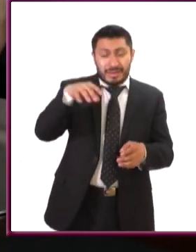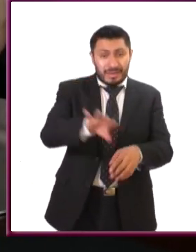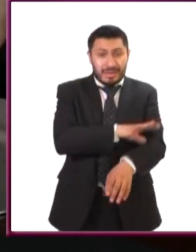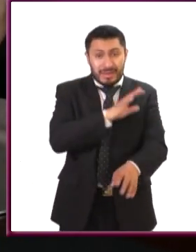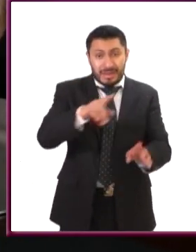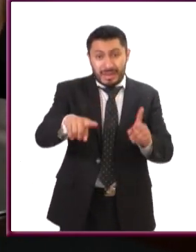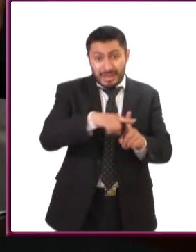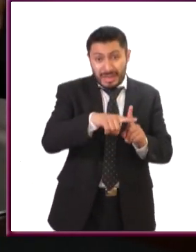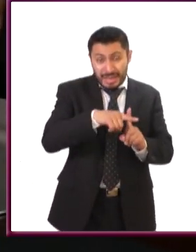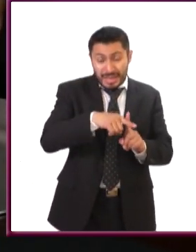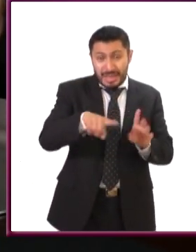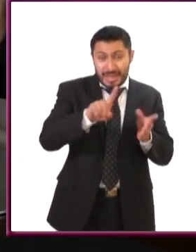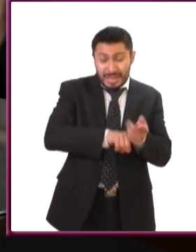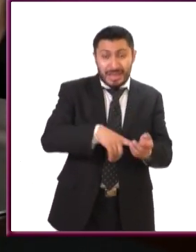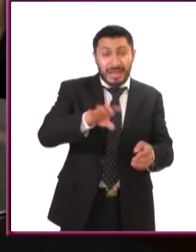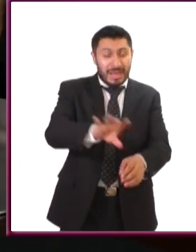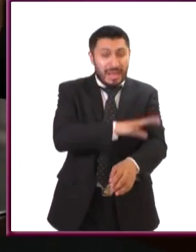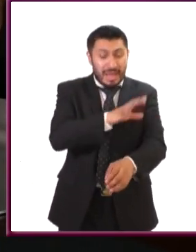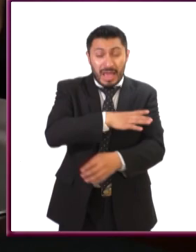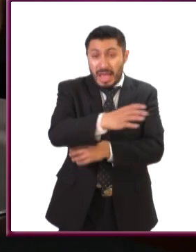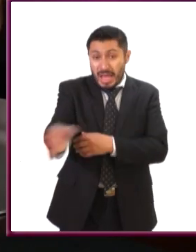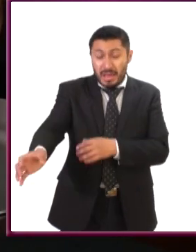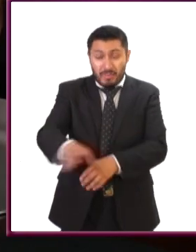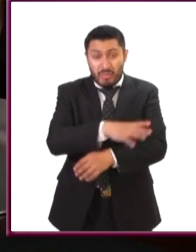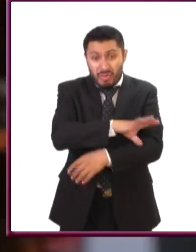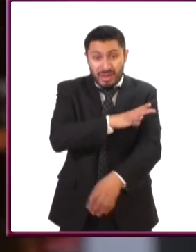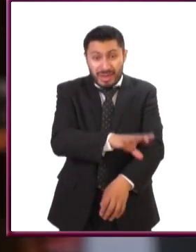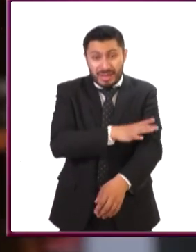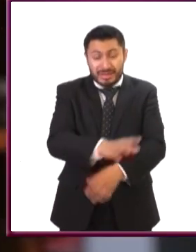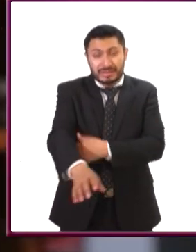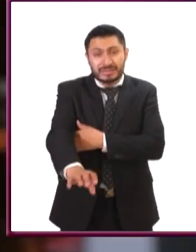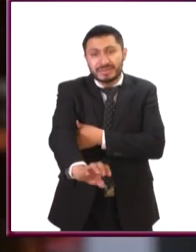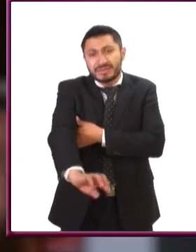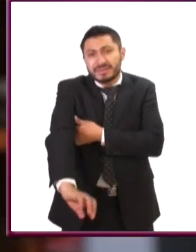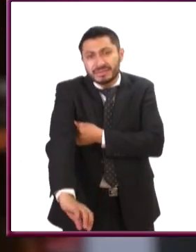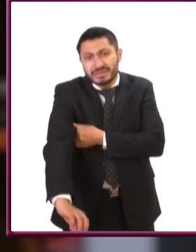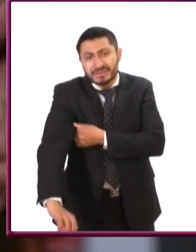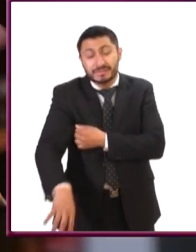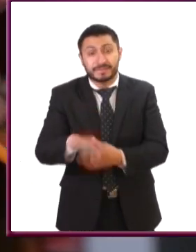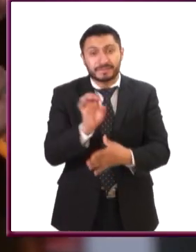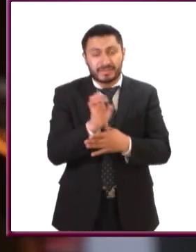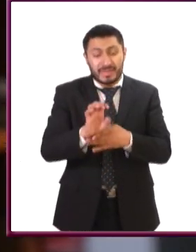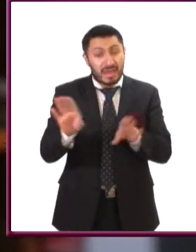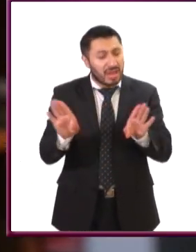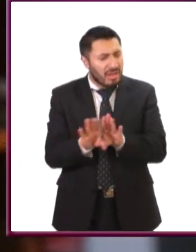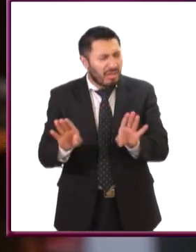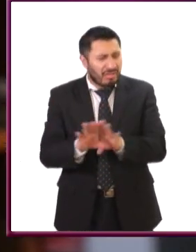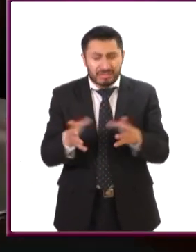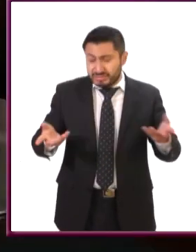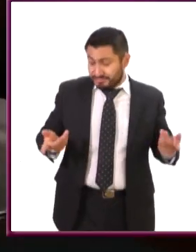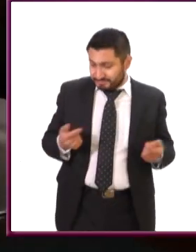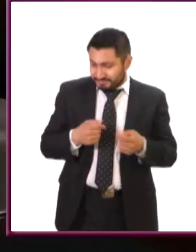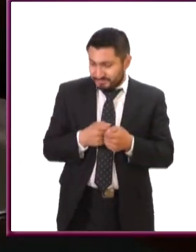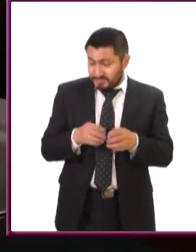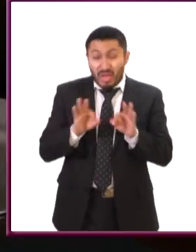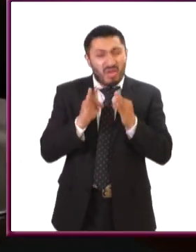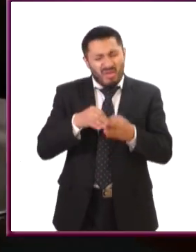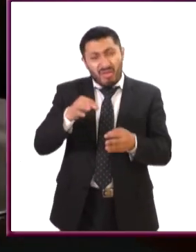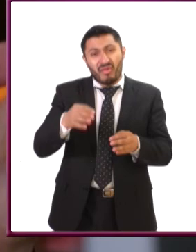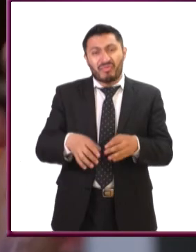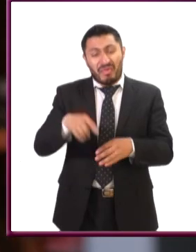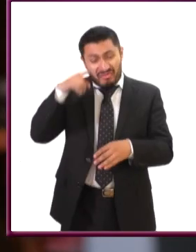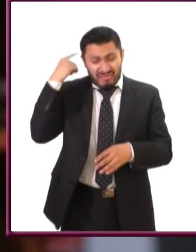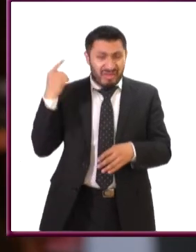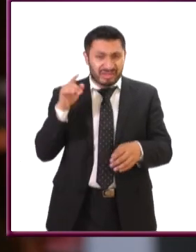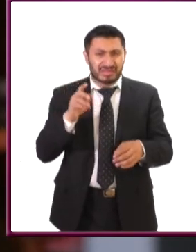del núcleo sobre los electrones, lo que se conoce como el campo eléctrico. Muy bien, entonces, ¿cómo podríamos describirlo así rápido o